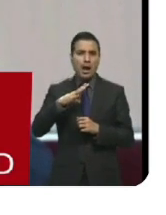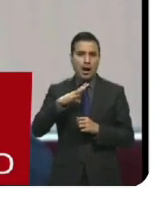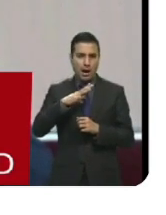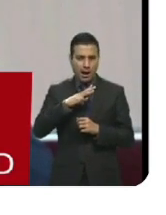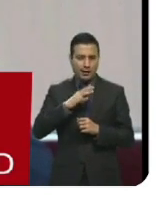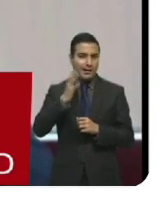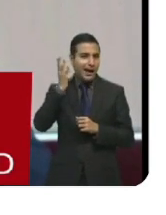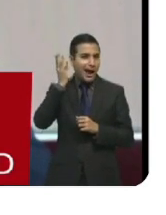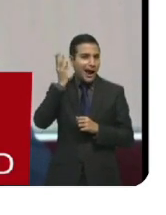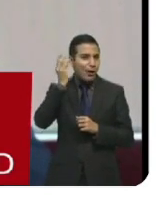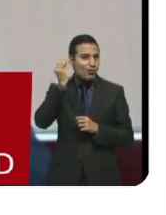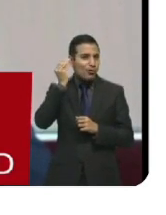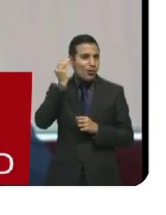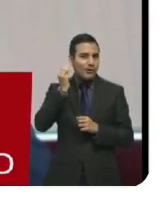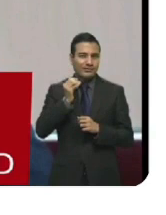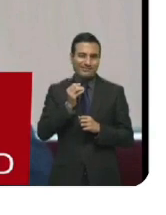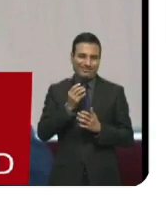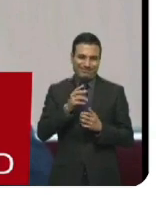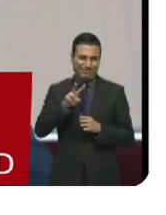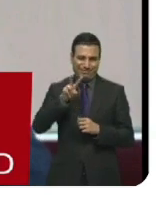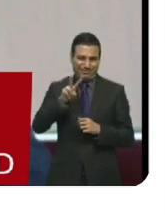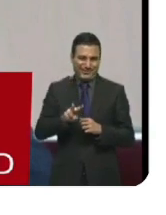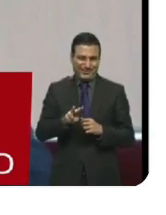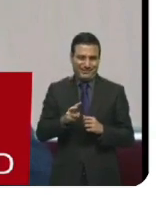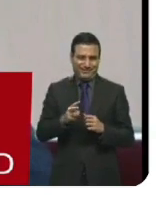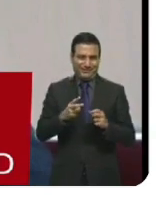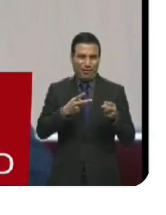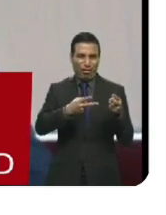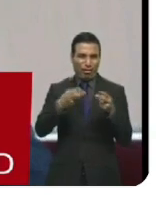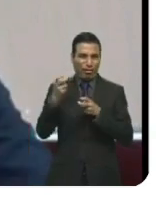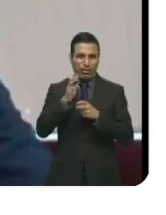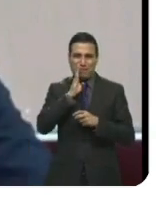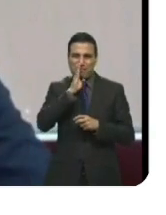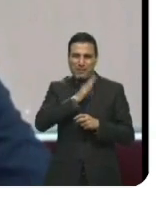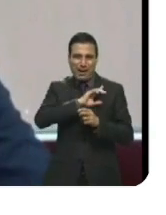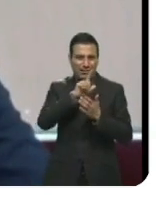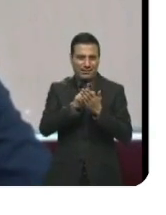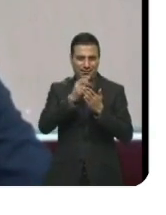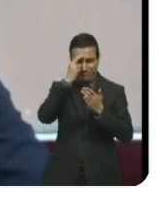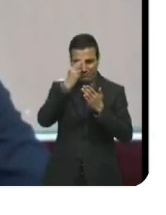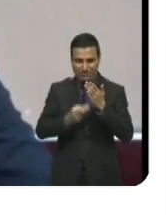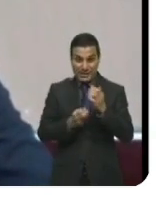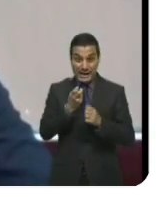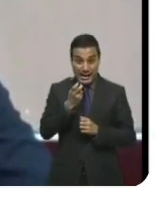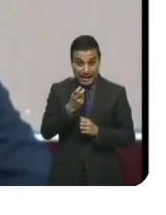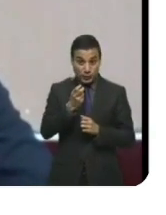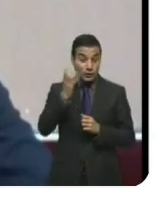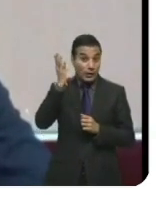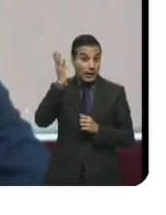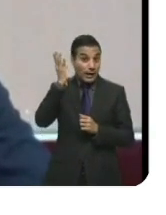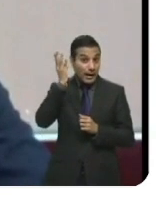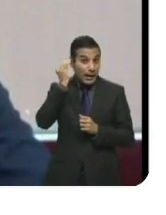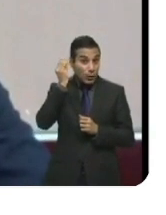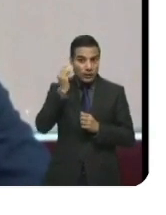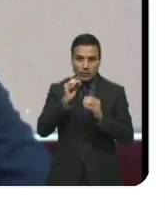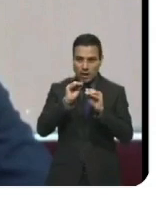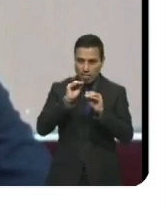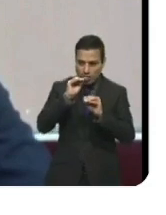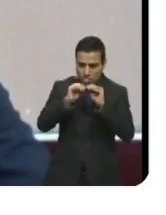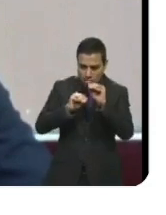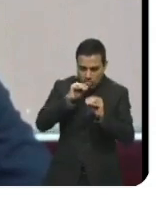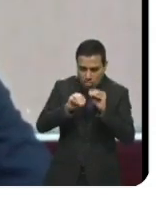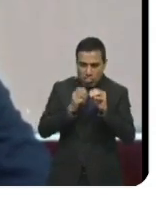obtenidos de manera ilegal que han sido y editados manipulados y que han sido